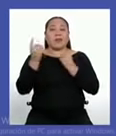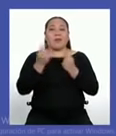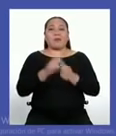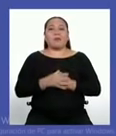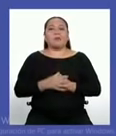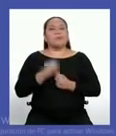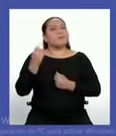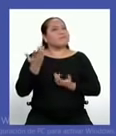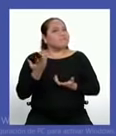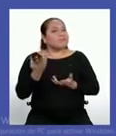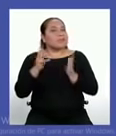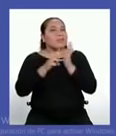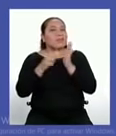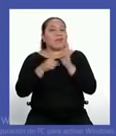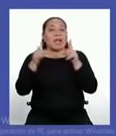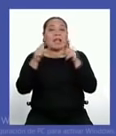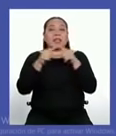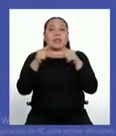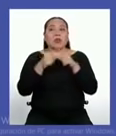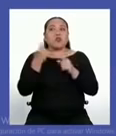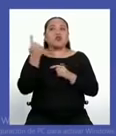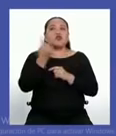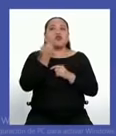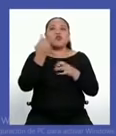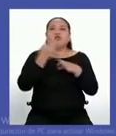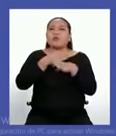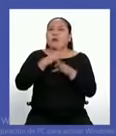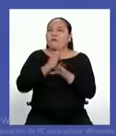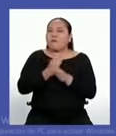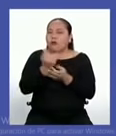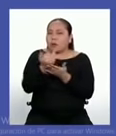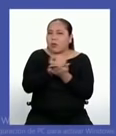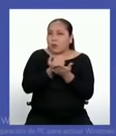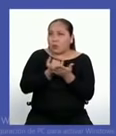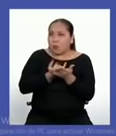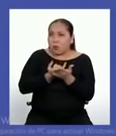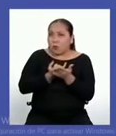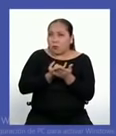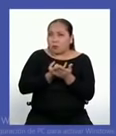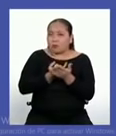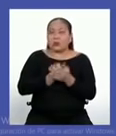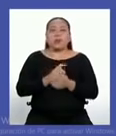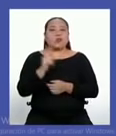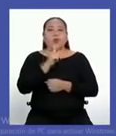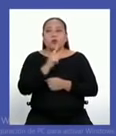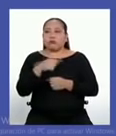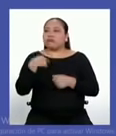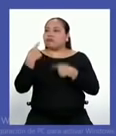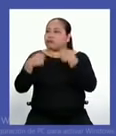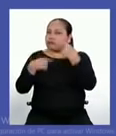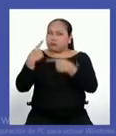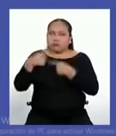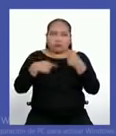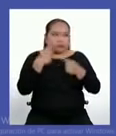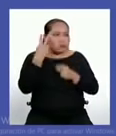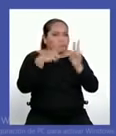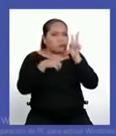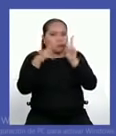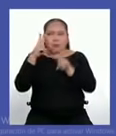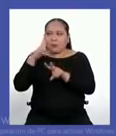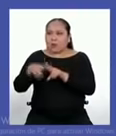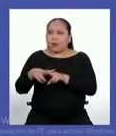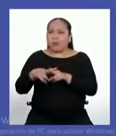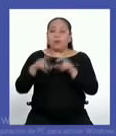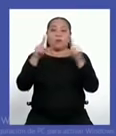Entonces el triángulo, como mencionaba, no es solo una forma geométrica abstracta. Se encuentra en nuestro entorno dibujando formas que